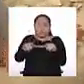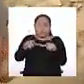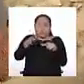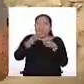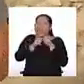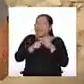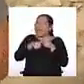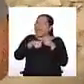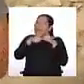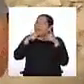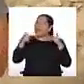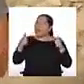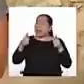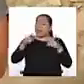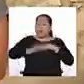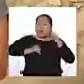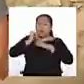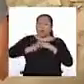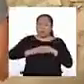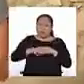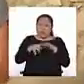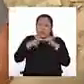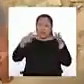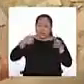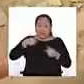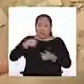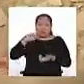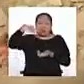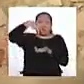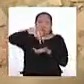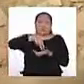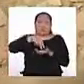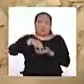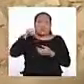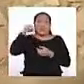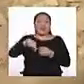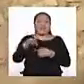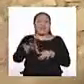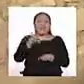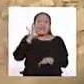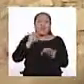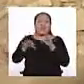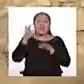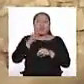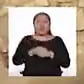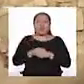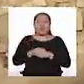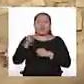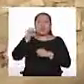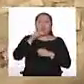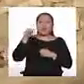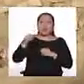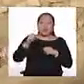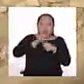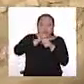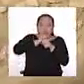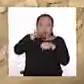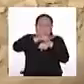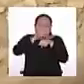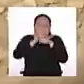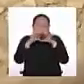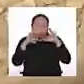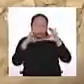bien grandes. Tiene una pirámide principal donde yo estoy en este momento, y aquí se encontraron frisos polícromos